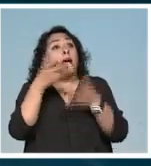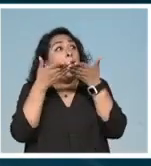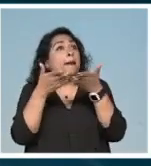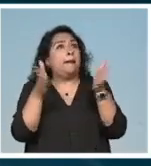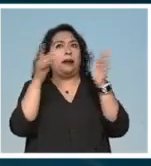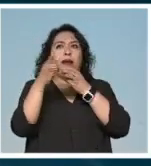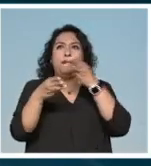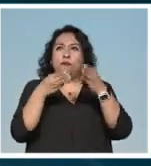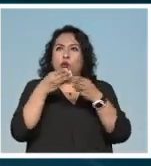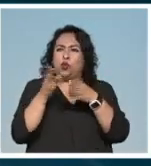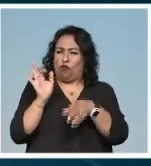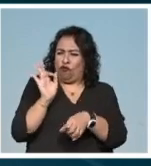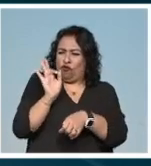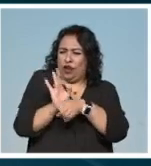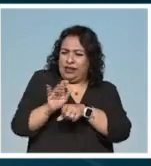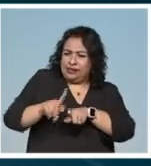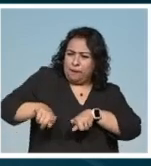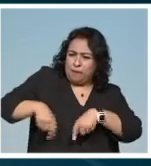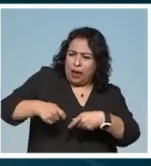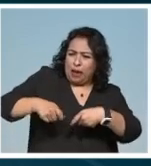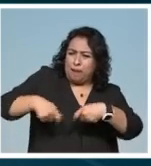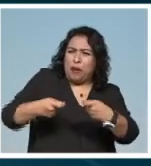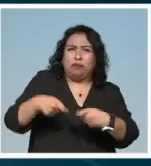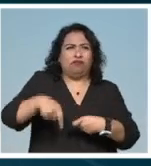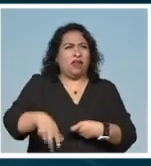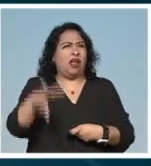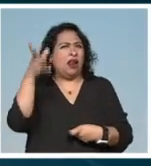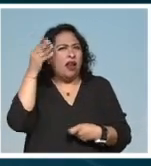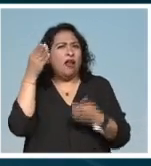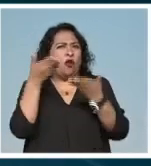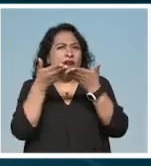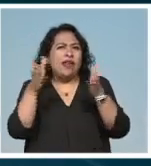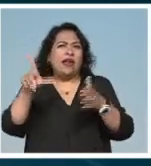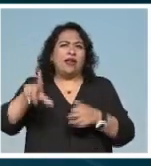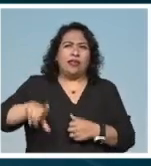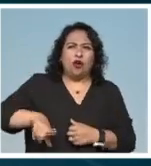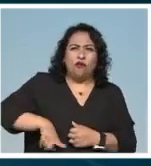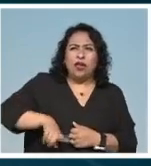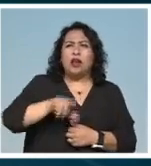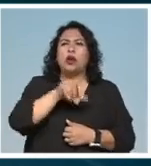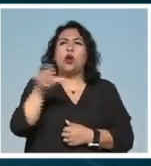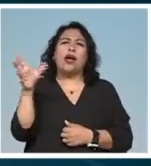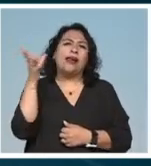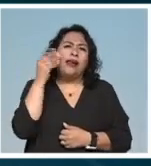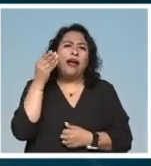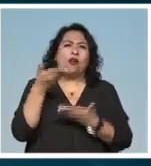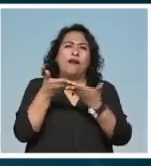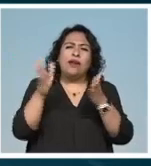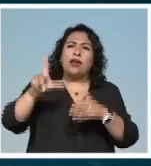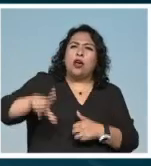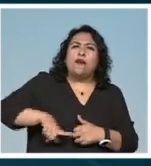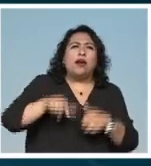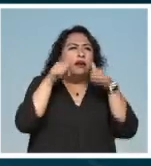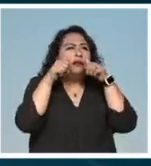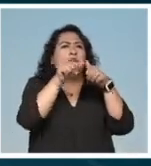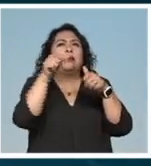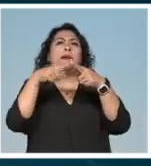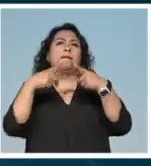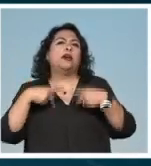mundo, fortalecer un legado como una radio pública, de un modelo de radio pública que atiende a las